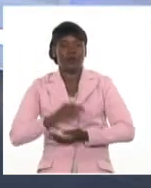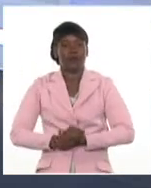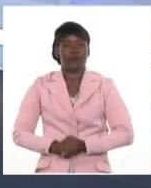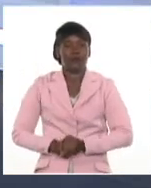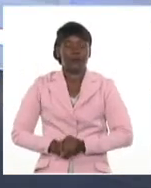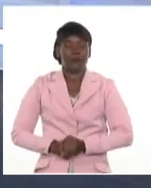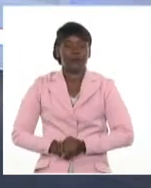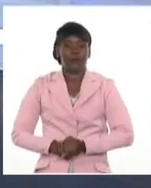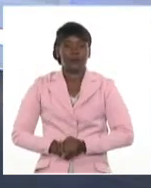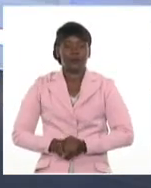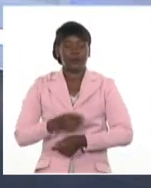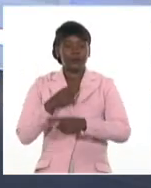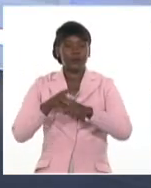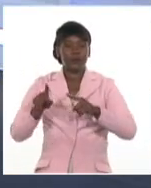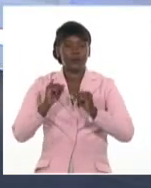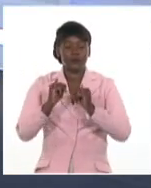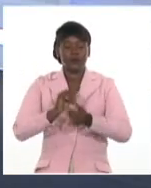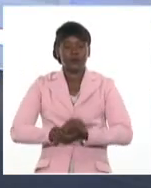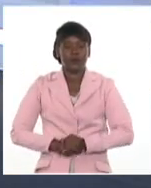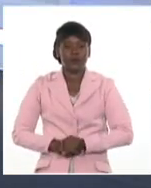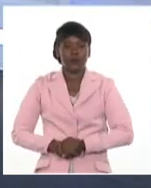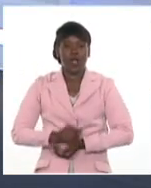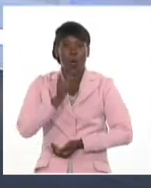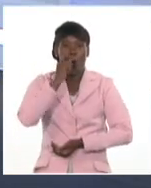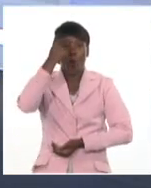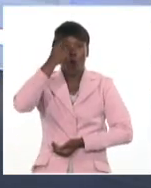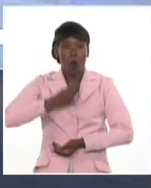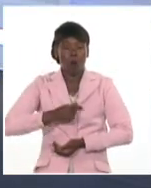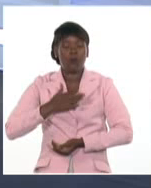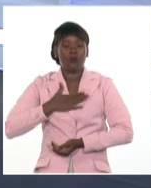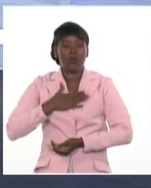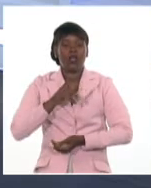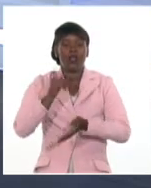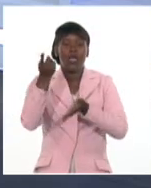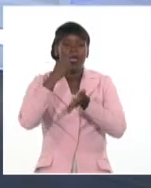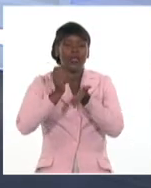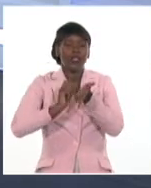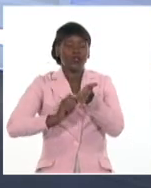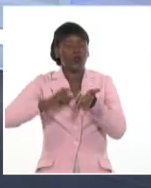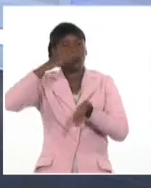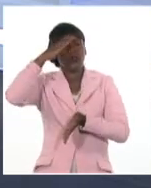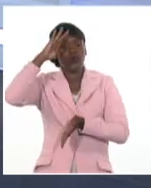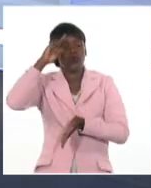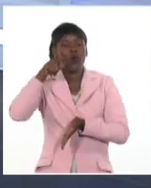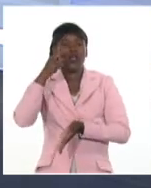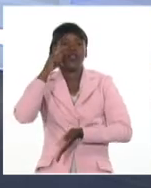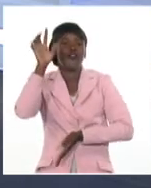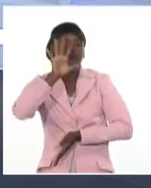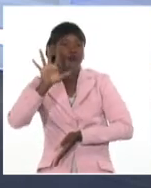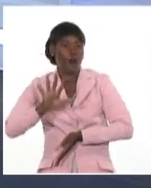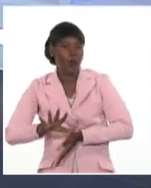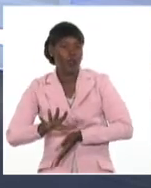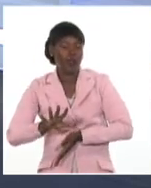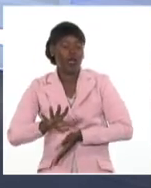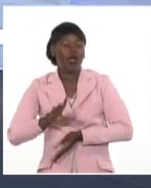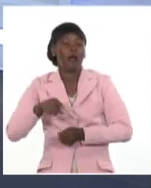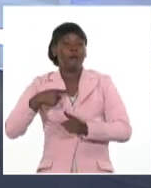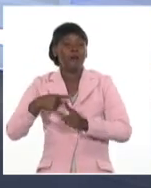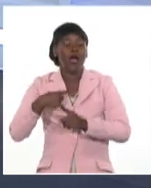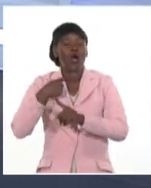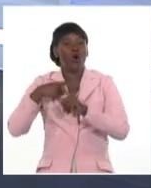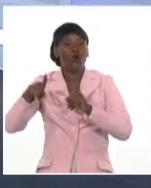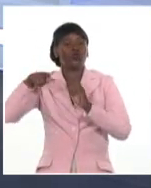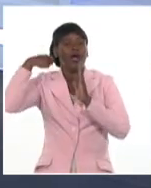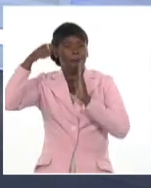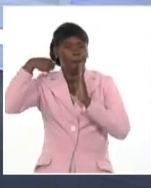El escritor cubano Edmundo Desnoes, autor de la novela Memorias del Subdesarrollo y co-guionista del filme homónimo dirigido por